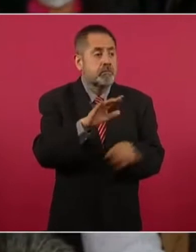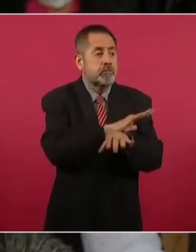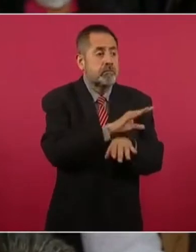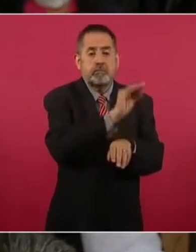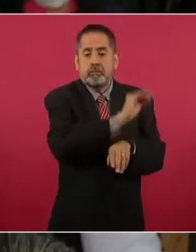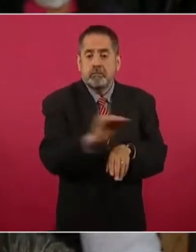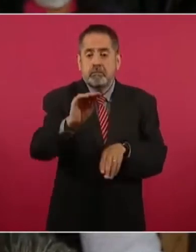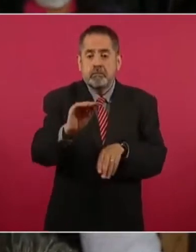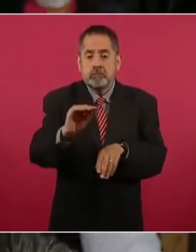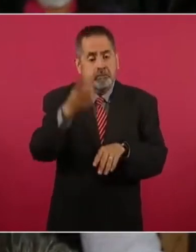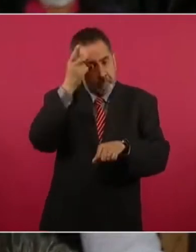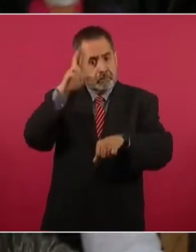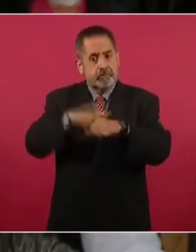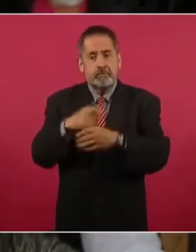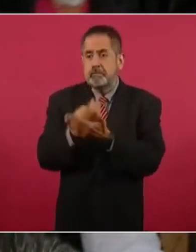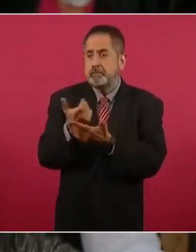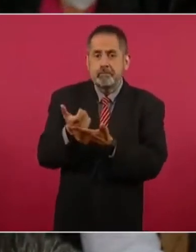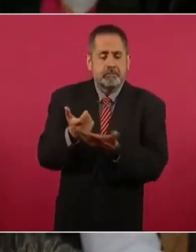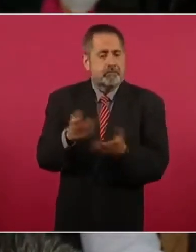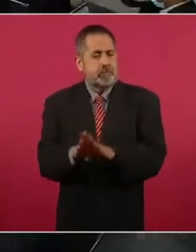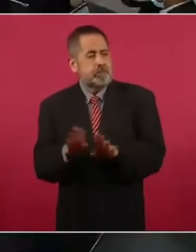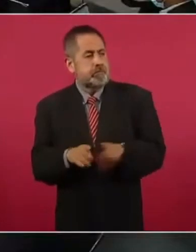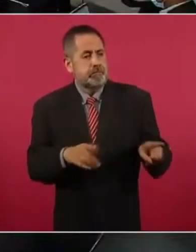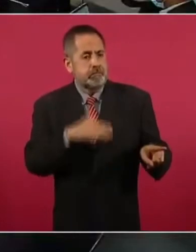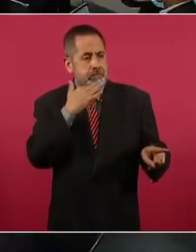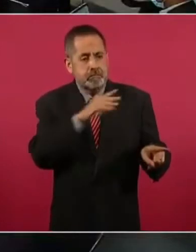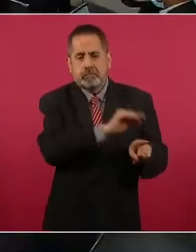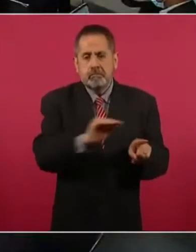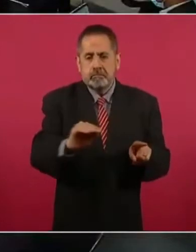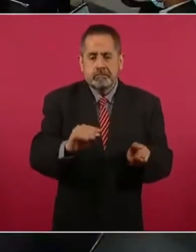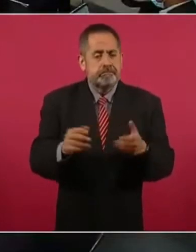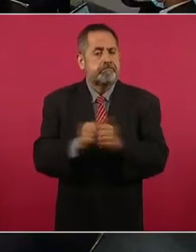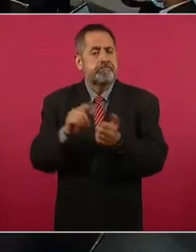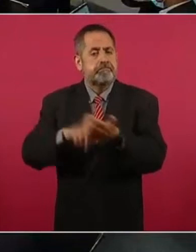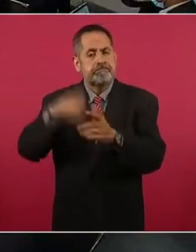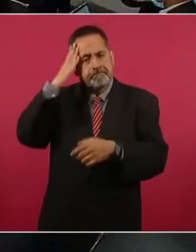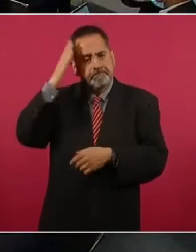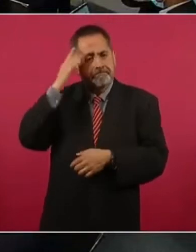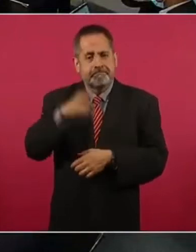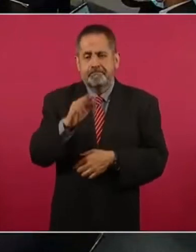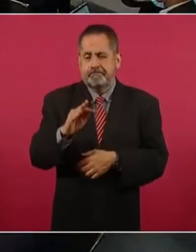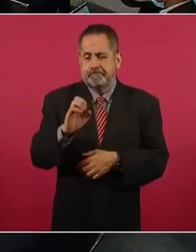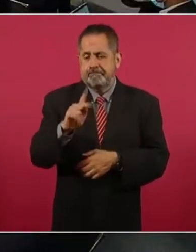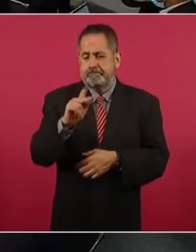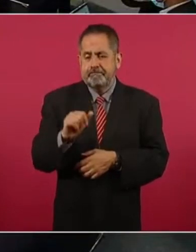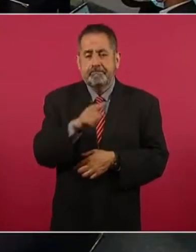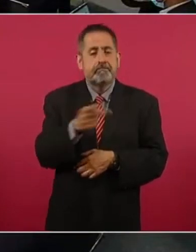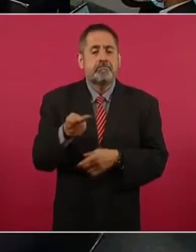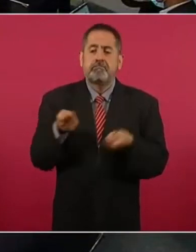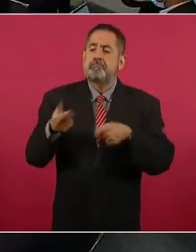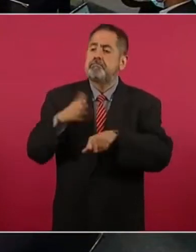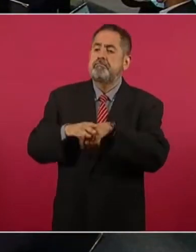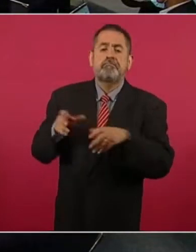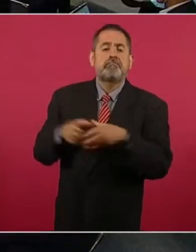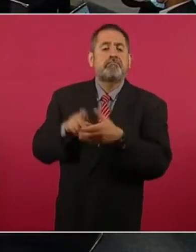de Finanzas y Administración de este instituto, quien junto con el líder sindical vitalicio Felipe Enrique Navarrete administran el plan